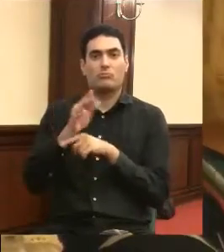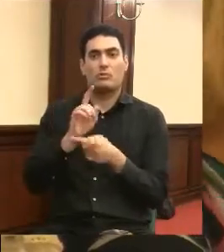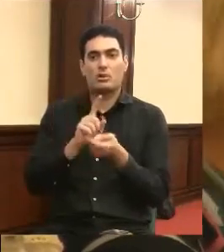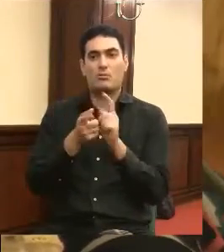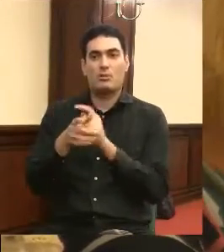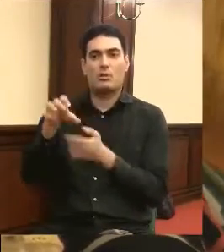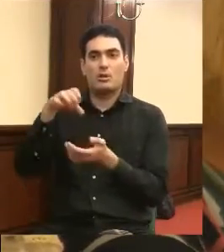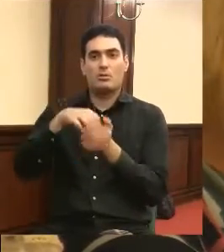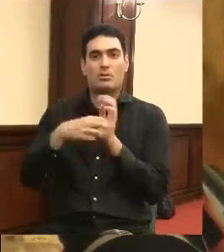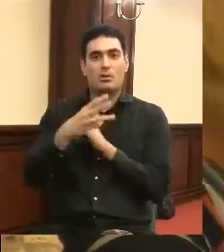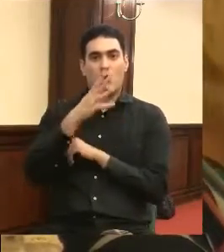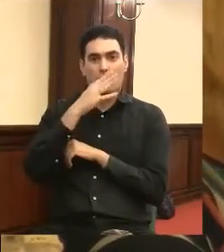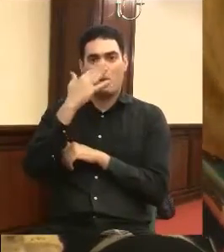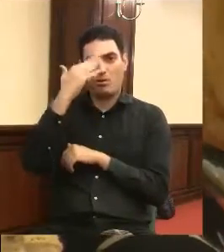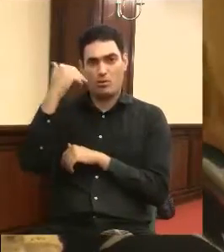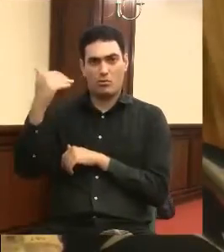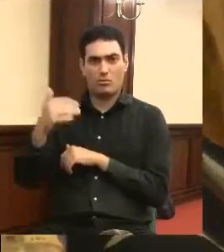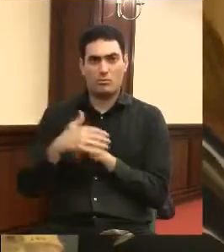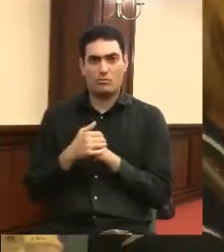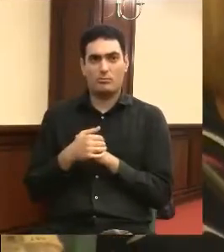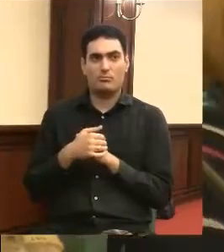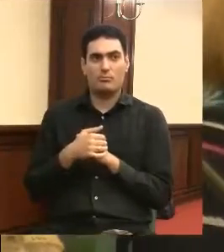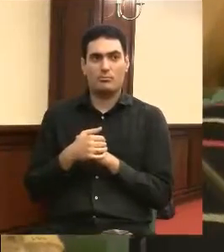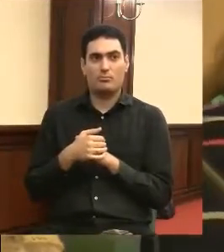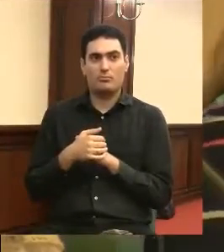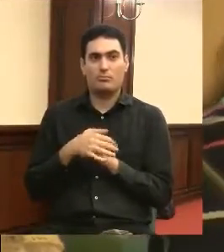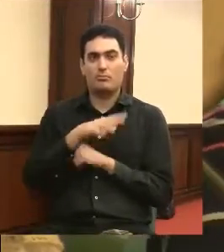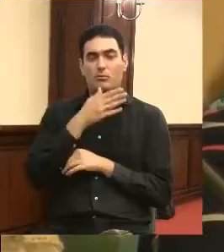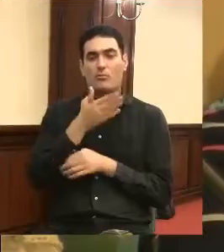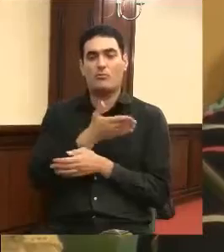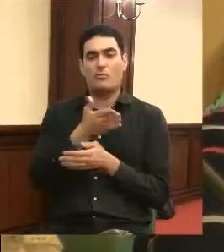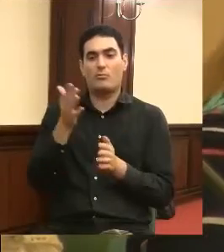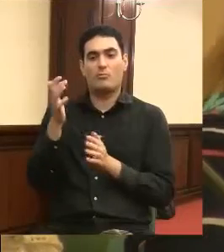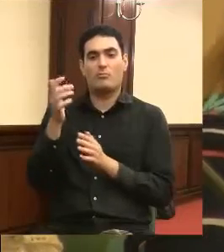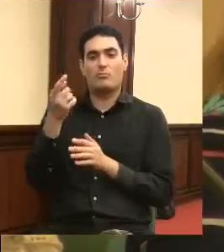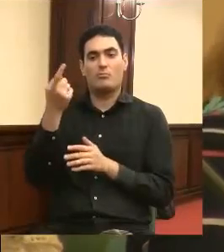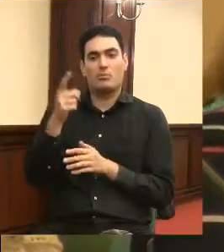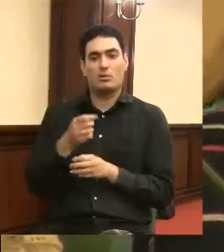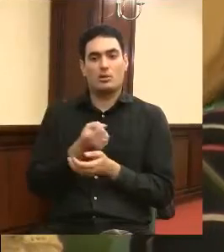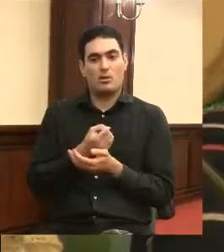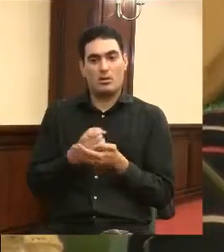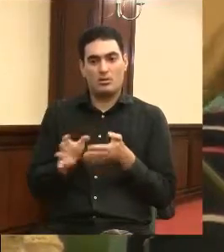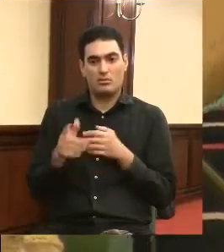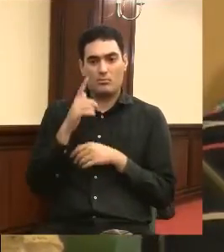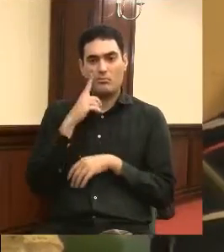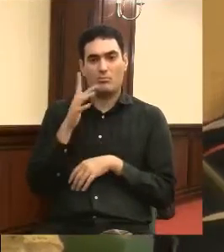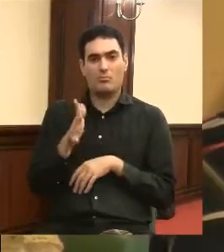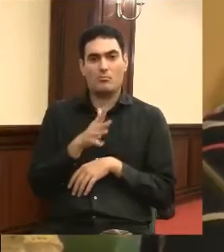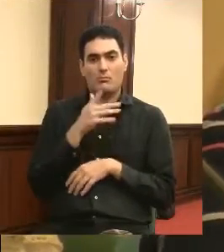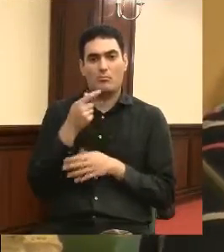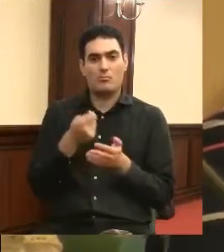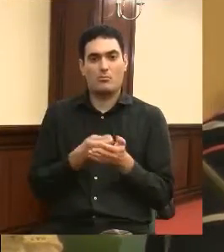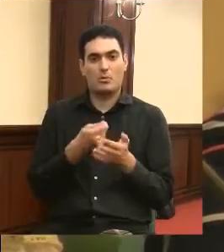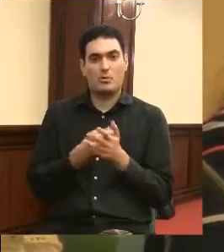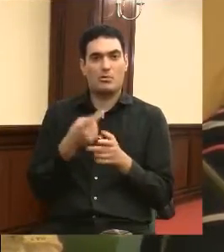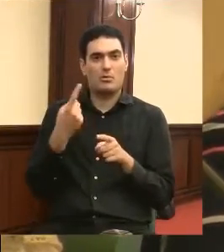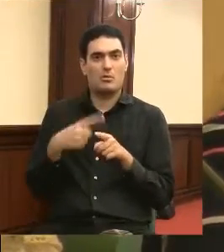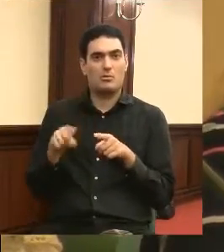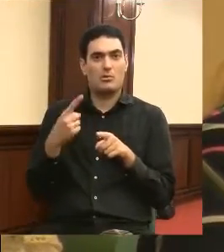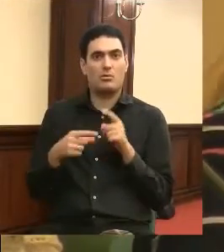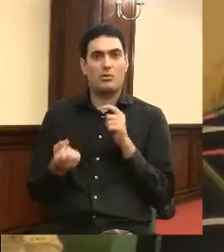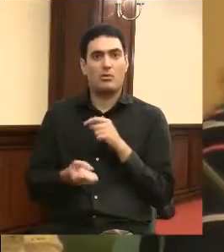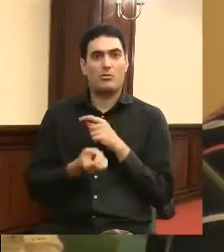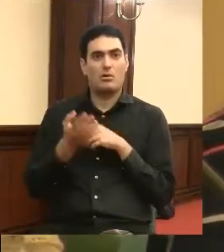se va a reubicar a la mayor parte de los trabajadores y se les propone cambiarse al centro de Tres Aguas, en Alcorcón. Para ello se les ofrece una